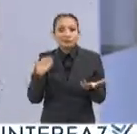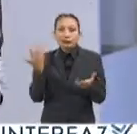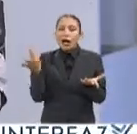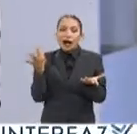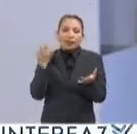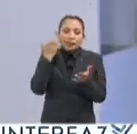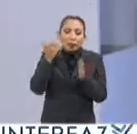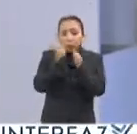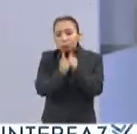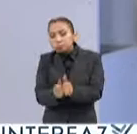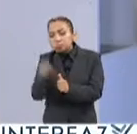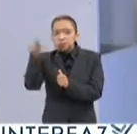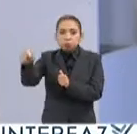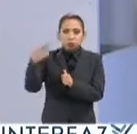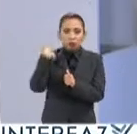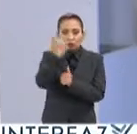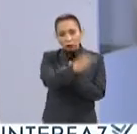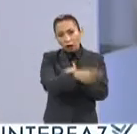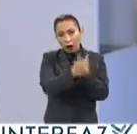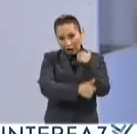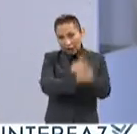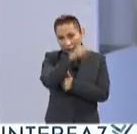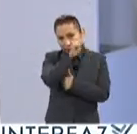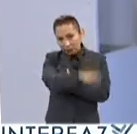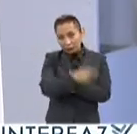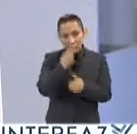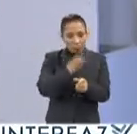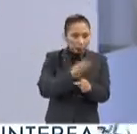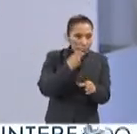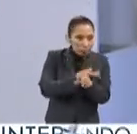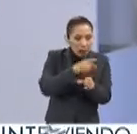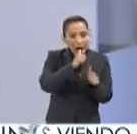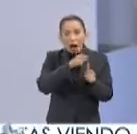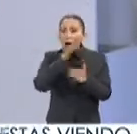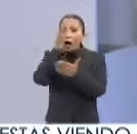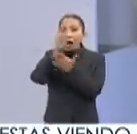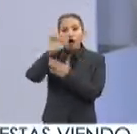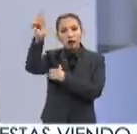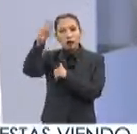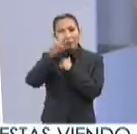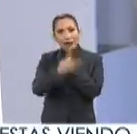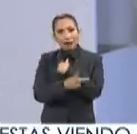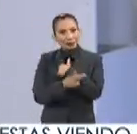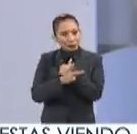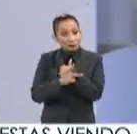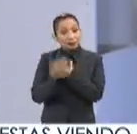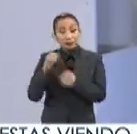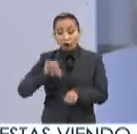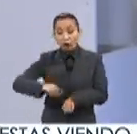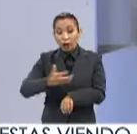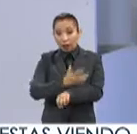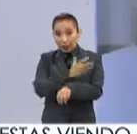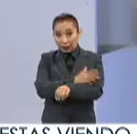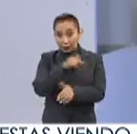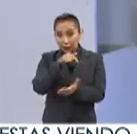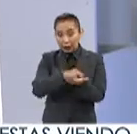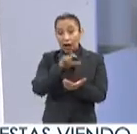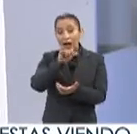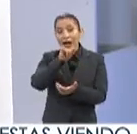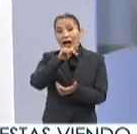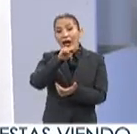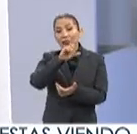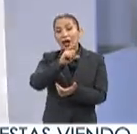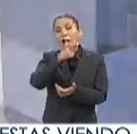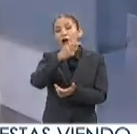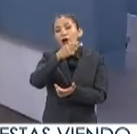algún tiempo, algún periodo dentro de sus carreras, dentro de la preparatoria, en otro lugar del mundo. Y hoy nos acompaña para esto Alejandra